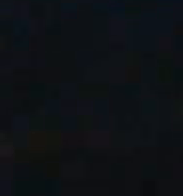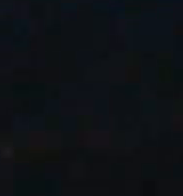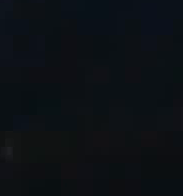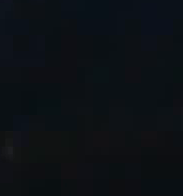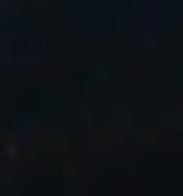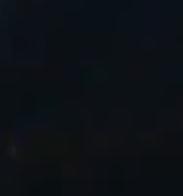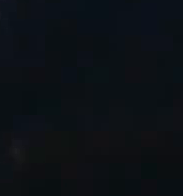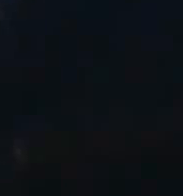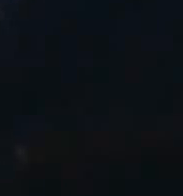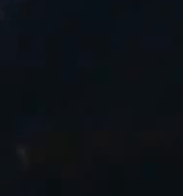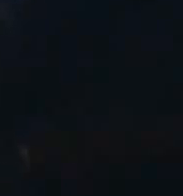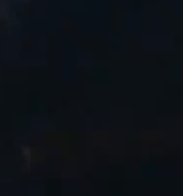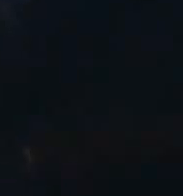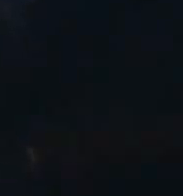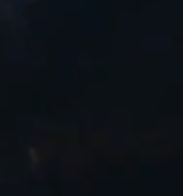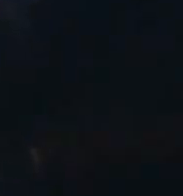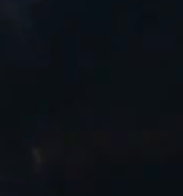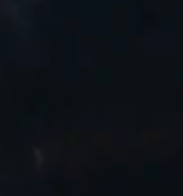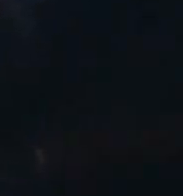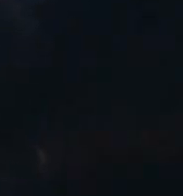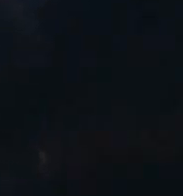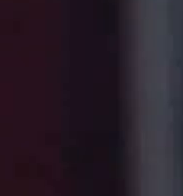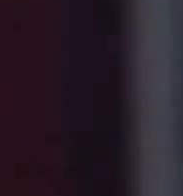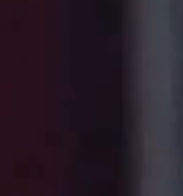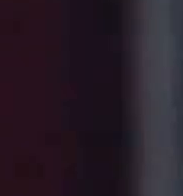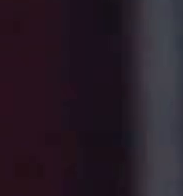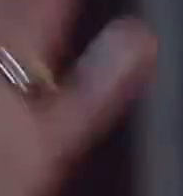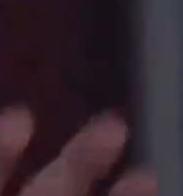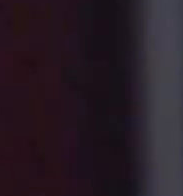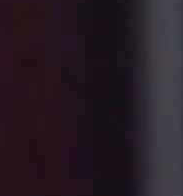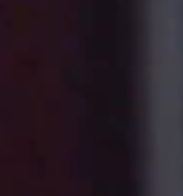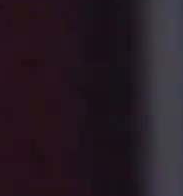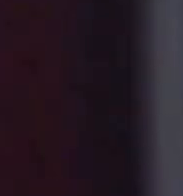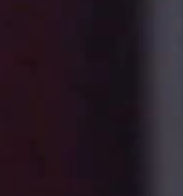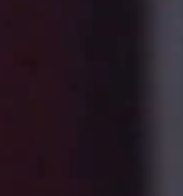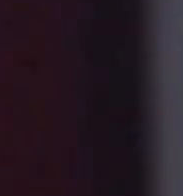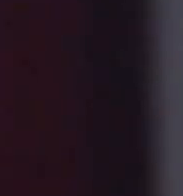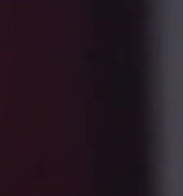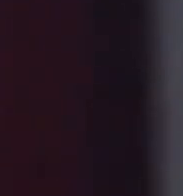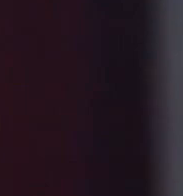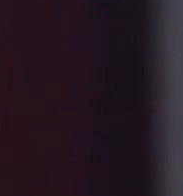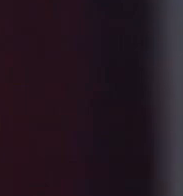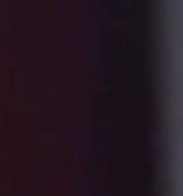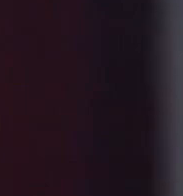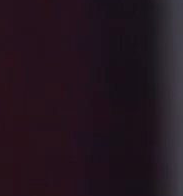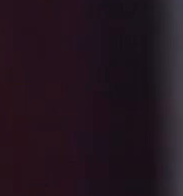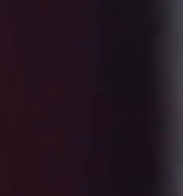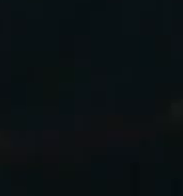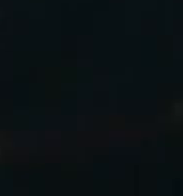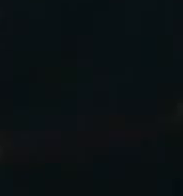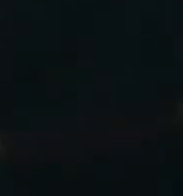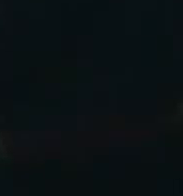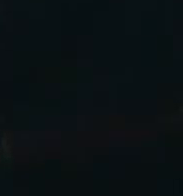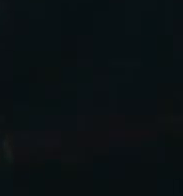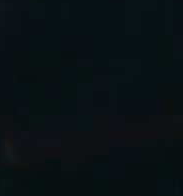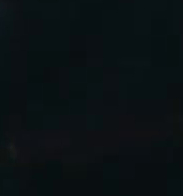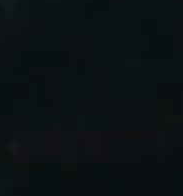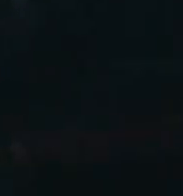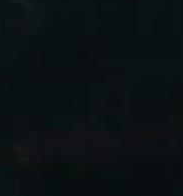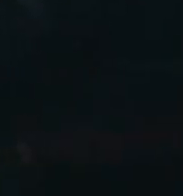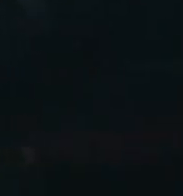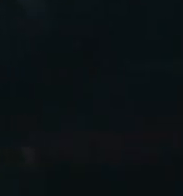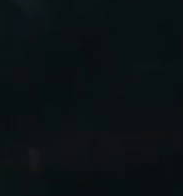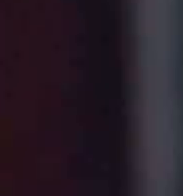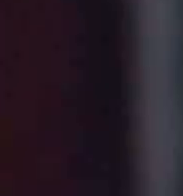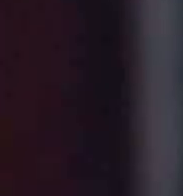Olvidar el pasado, tratar de que no se volviera a recordar ese pasado nazi, y nadie hablaba del tema, ¿no? Ni